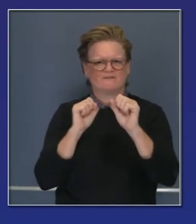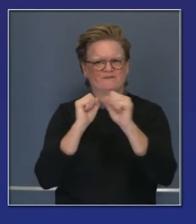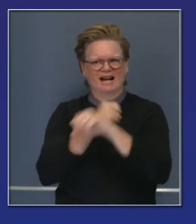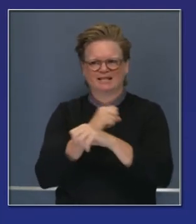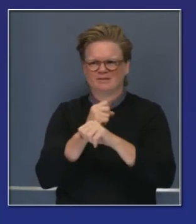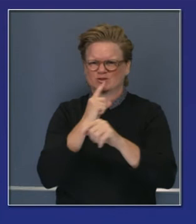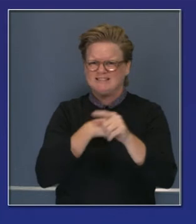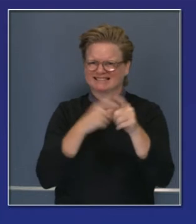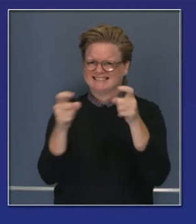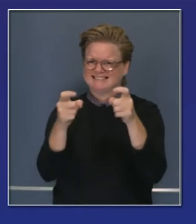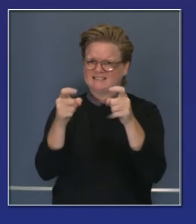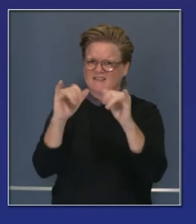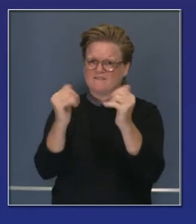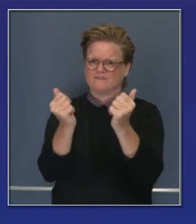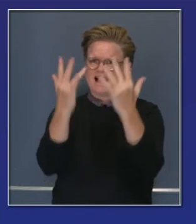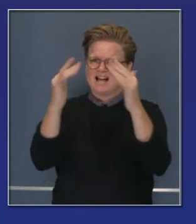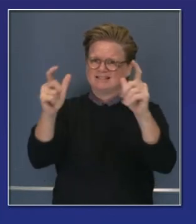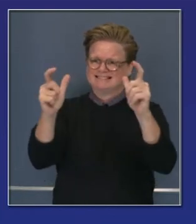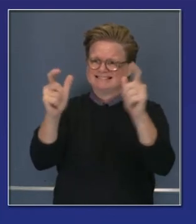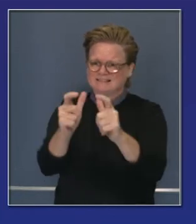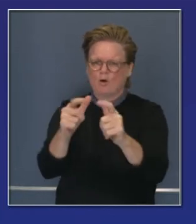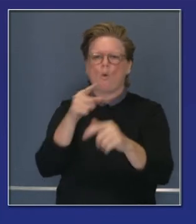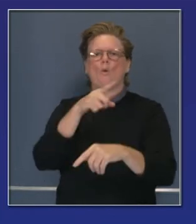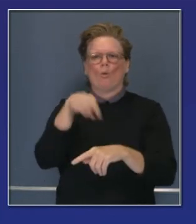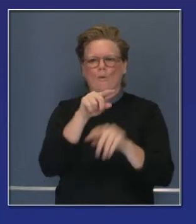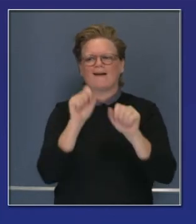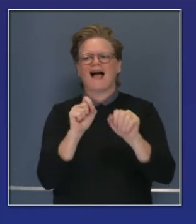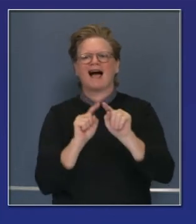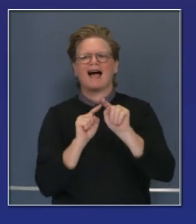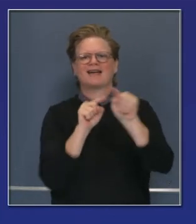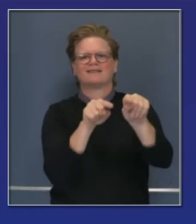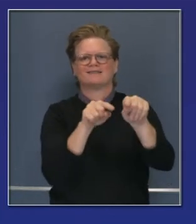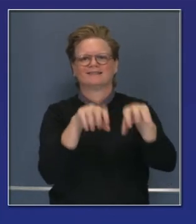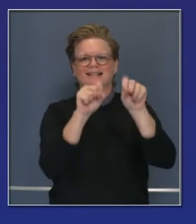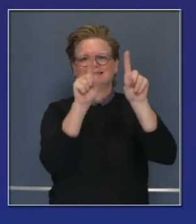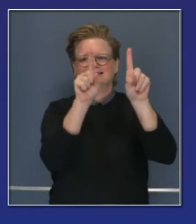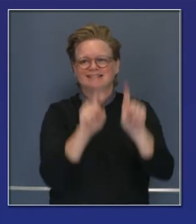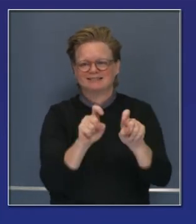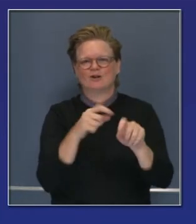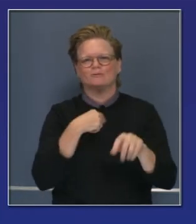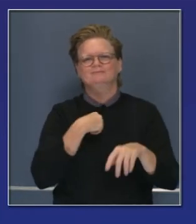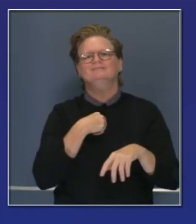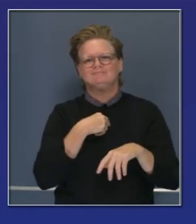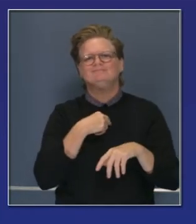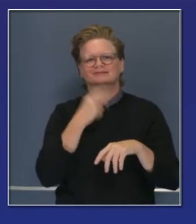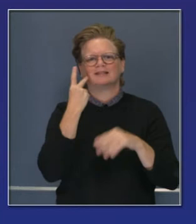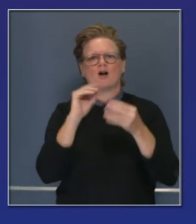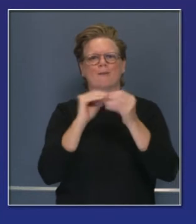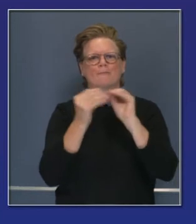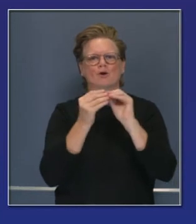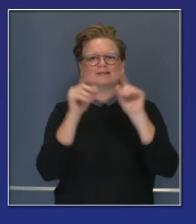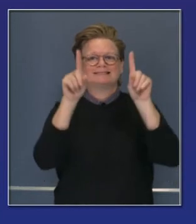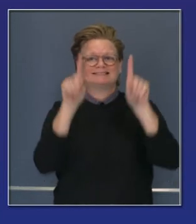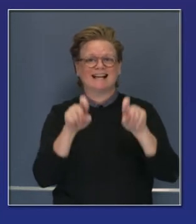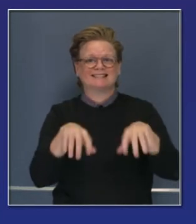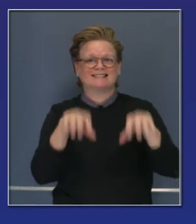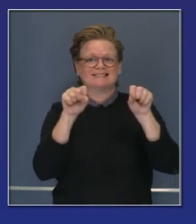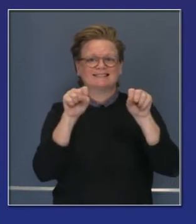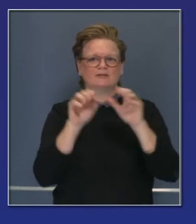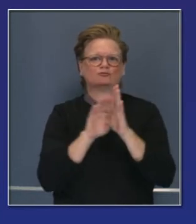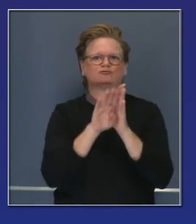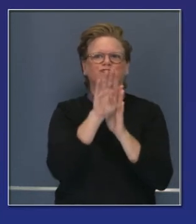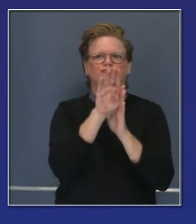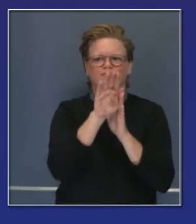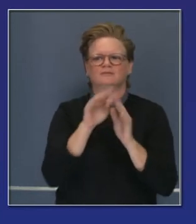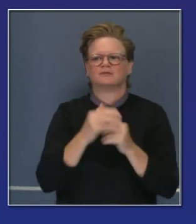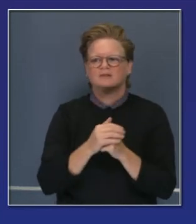también ha bajado y esta es noticia alentadora, casi a 6%. No se había visto por mucho tiempo. Se ve el